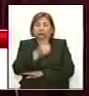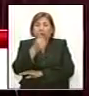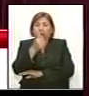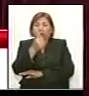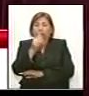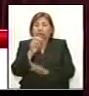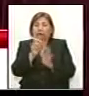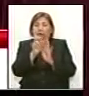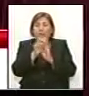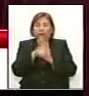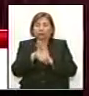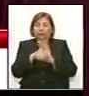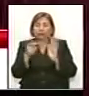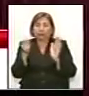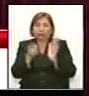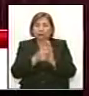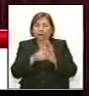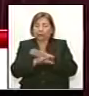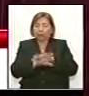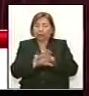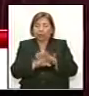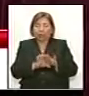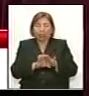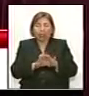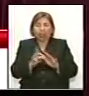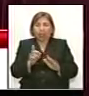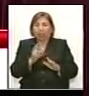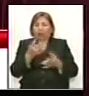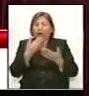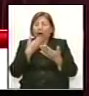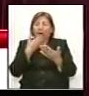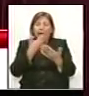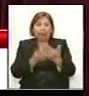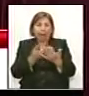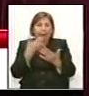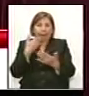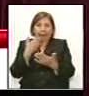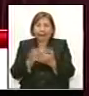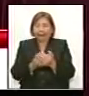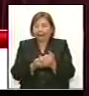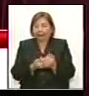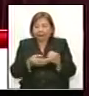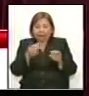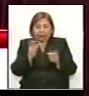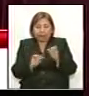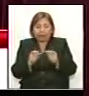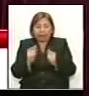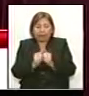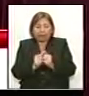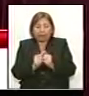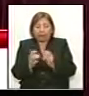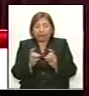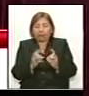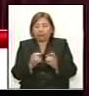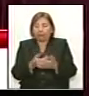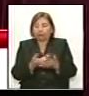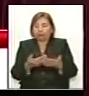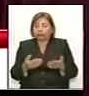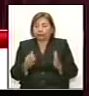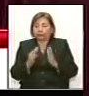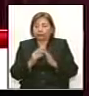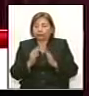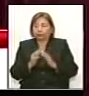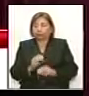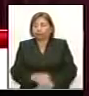2:10, levantamos la sesión, no sino agradeciendo vuestra permanencia y dedicación al trabajo de la Comisión de Vivienda. Muchas